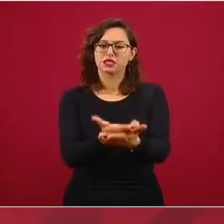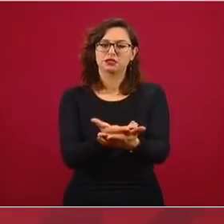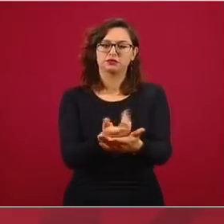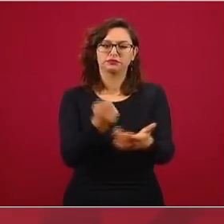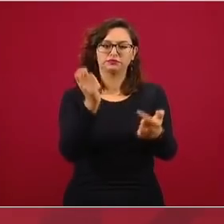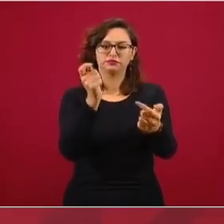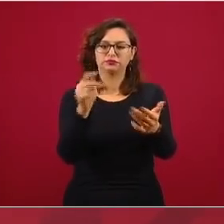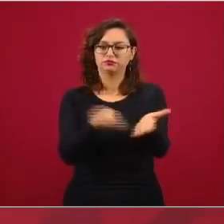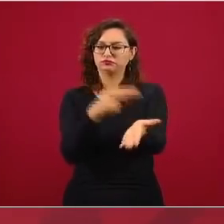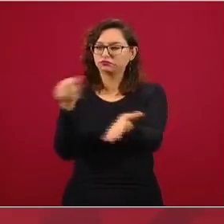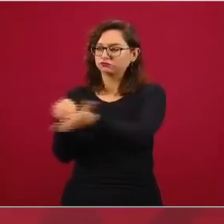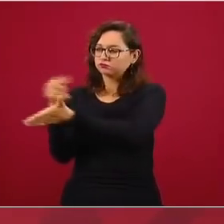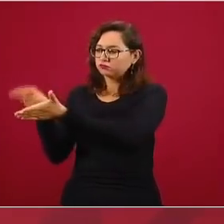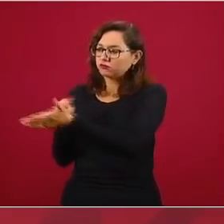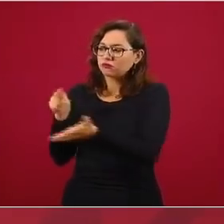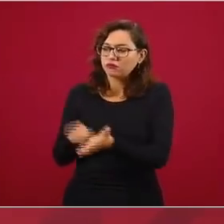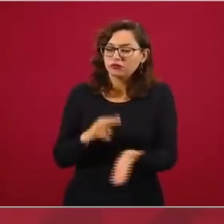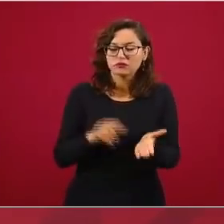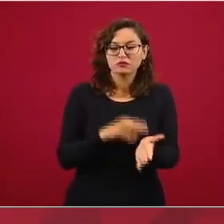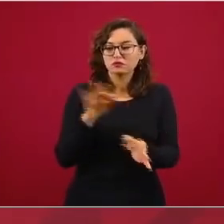solicitan firmas